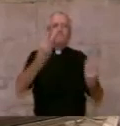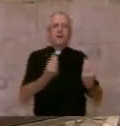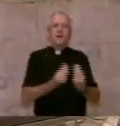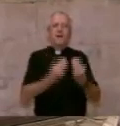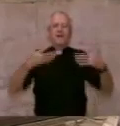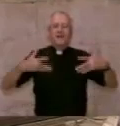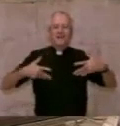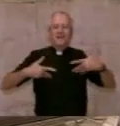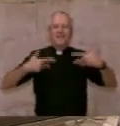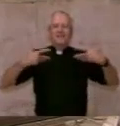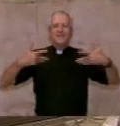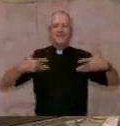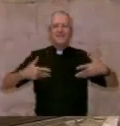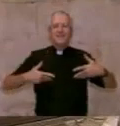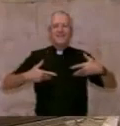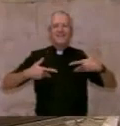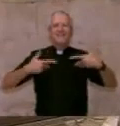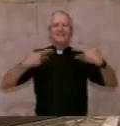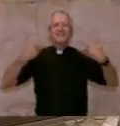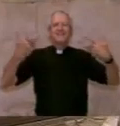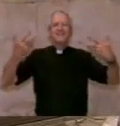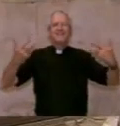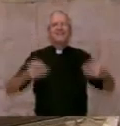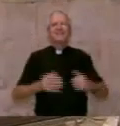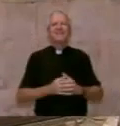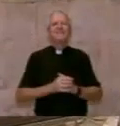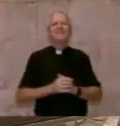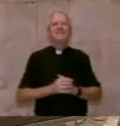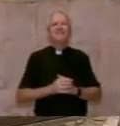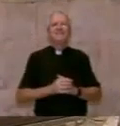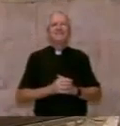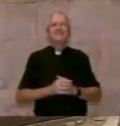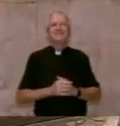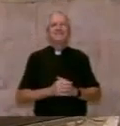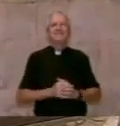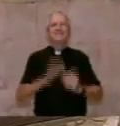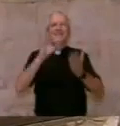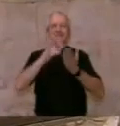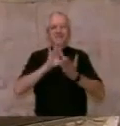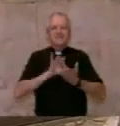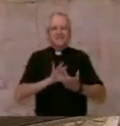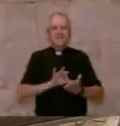alegría. Lema episcopal del nuevo obispo de Tortosa.